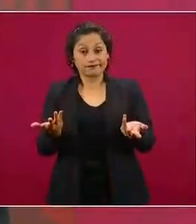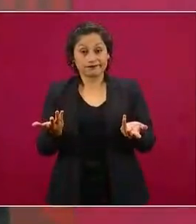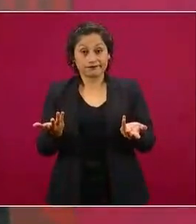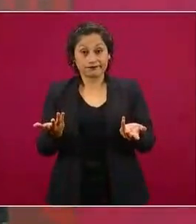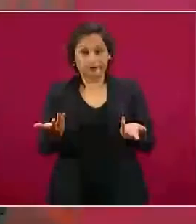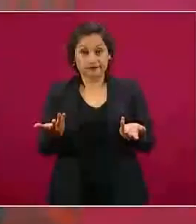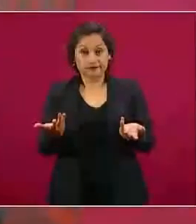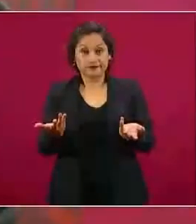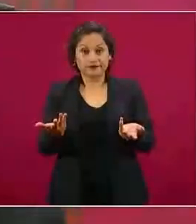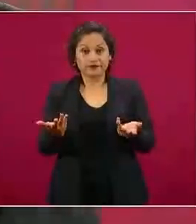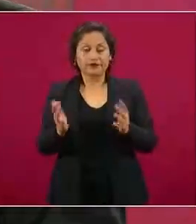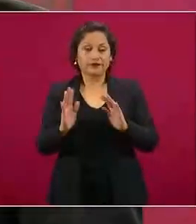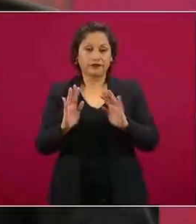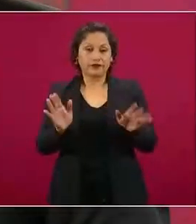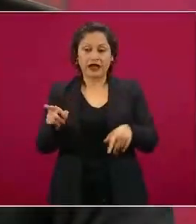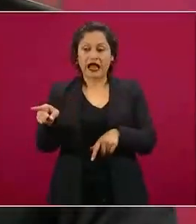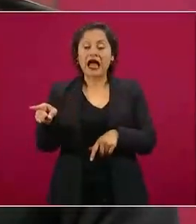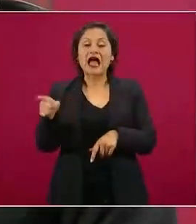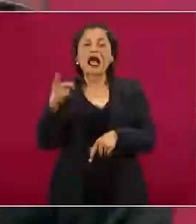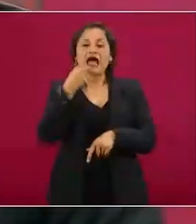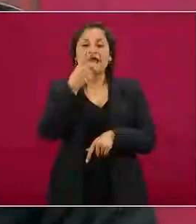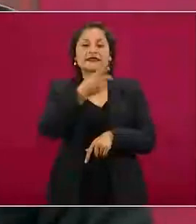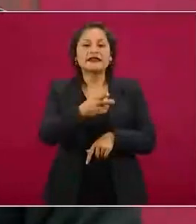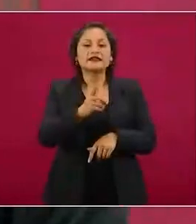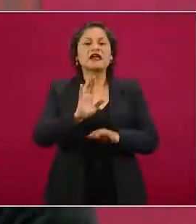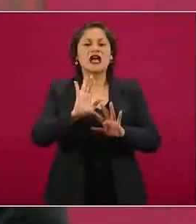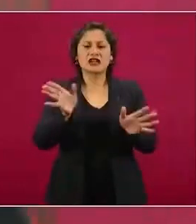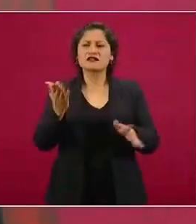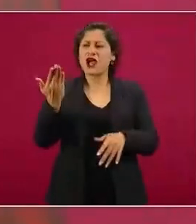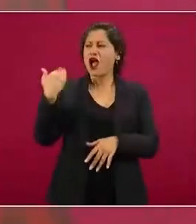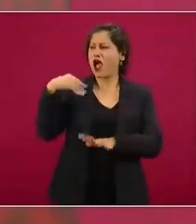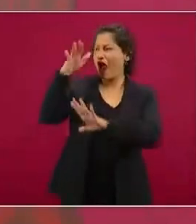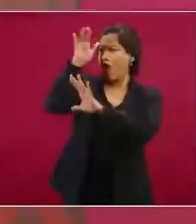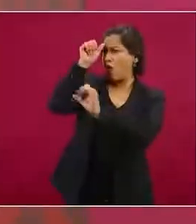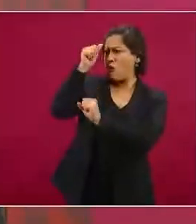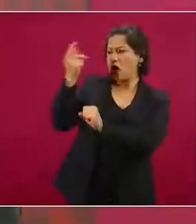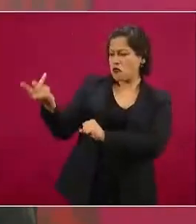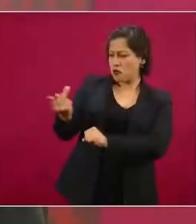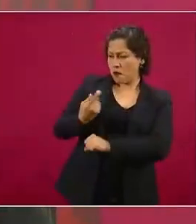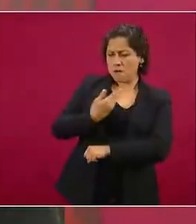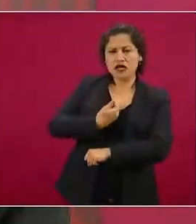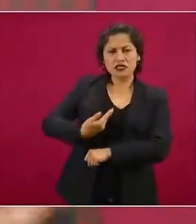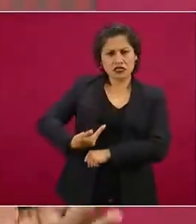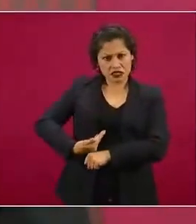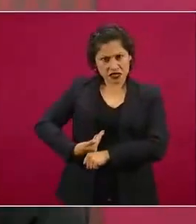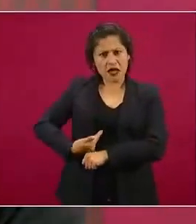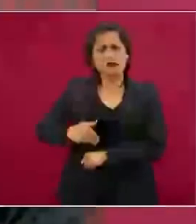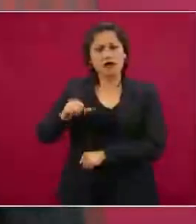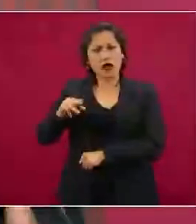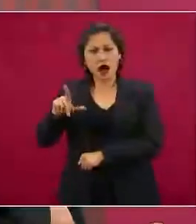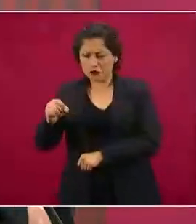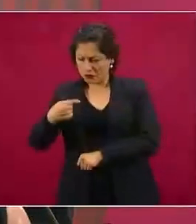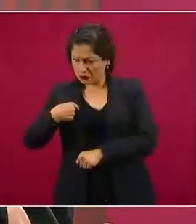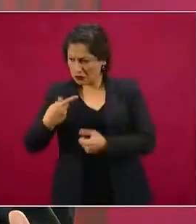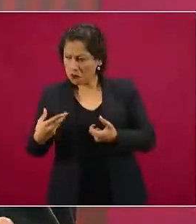lo acordamos, ya lo vimos con el presidente, enseñan hasta fotos. Pues yo me tomo fotos con